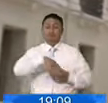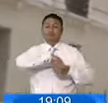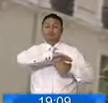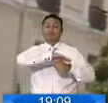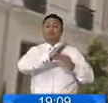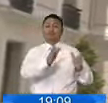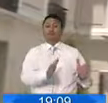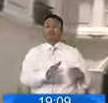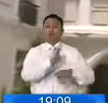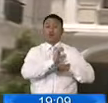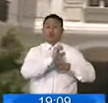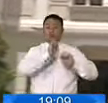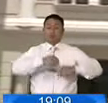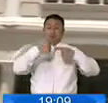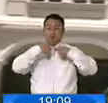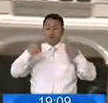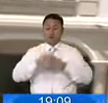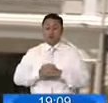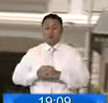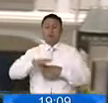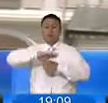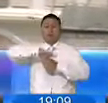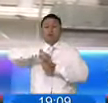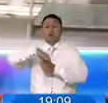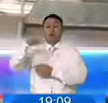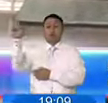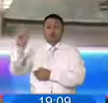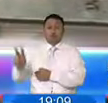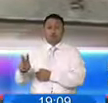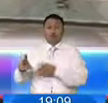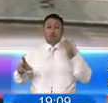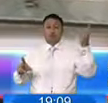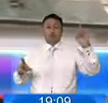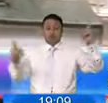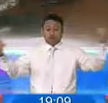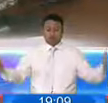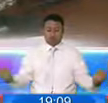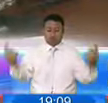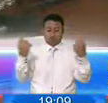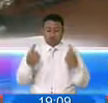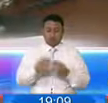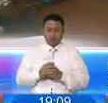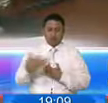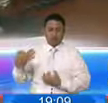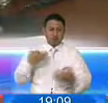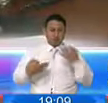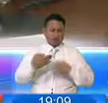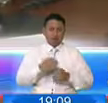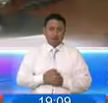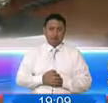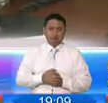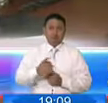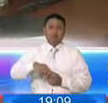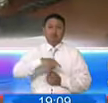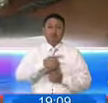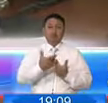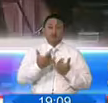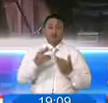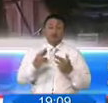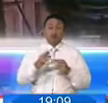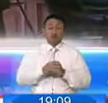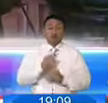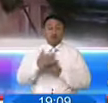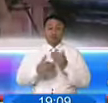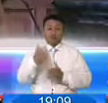ecuatoriana convocó a los embajadores de venezuela y bolivia para que den explicaciones salgado espera que a pesar de lo ocurrido